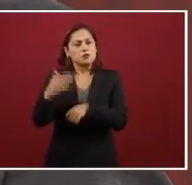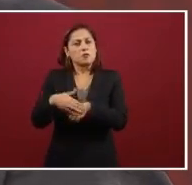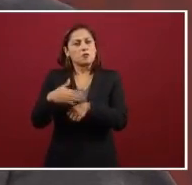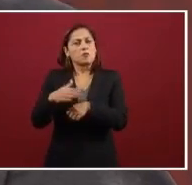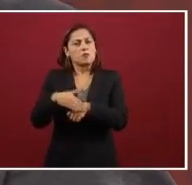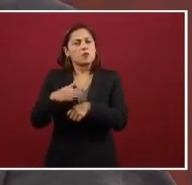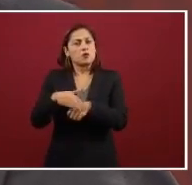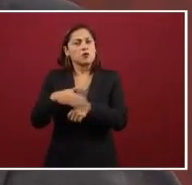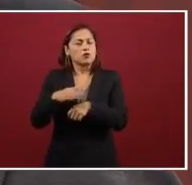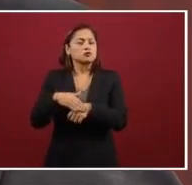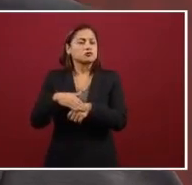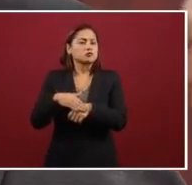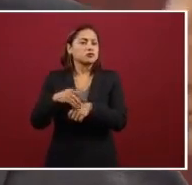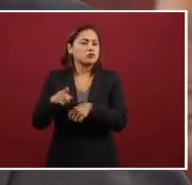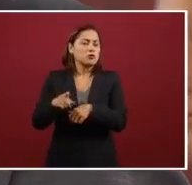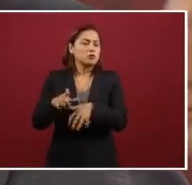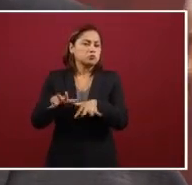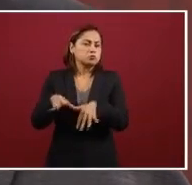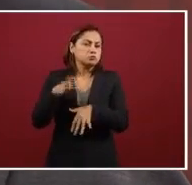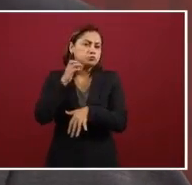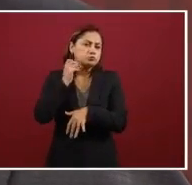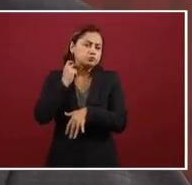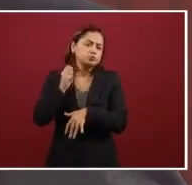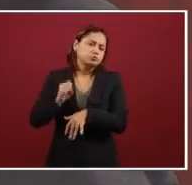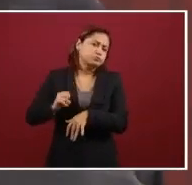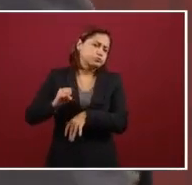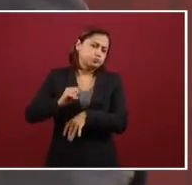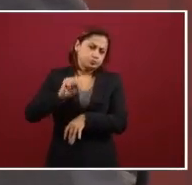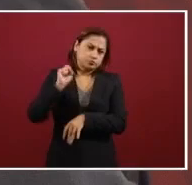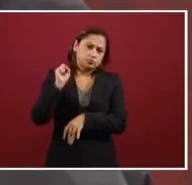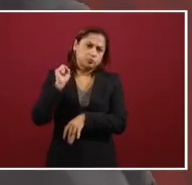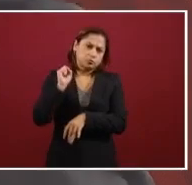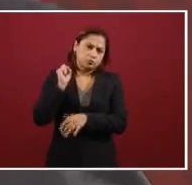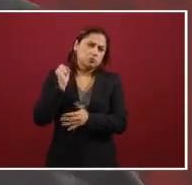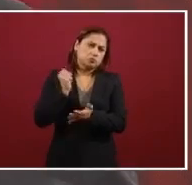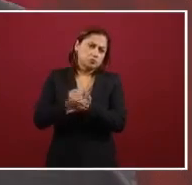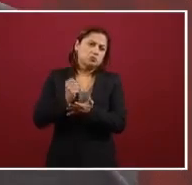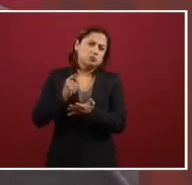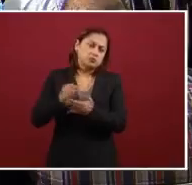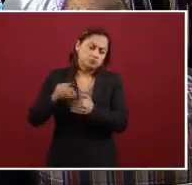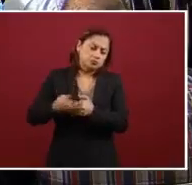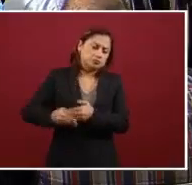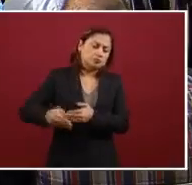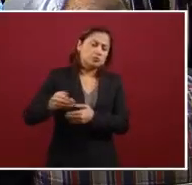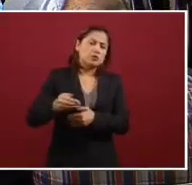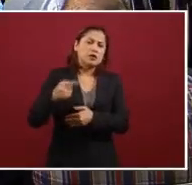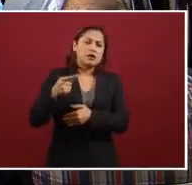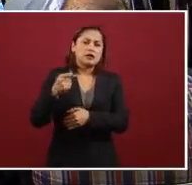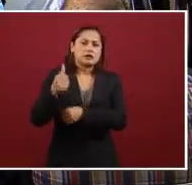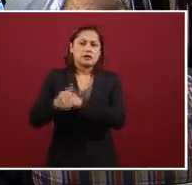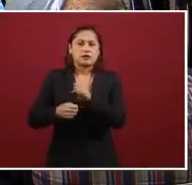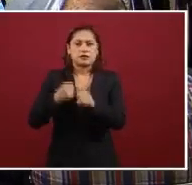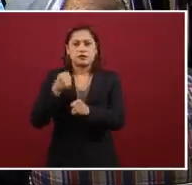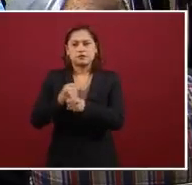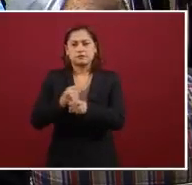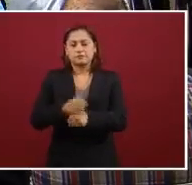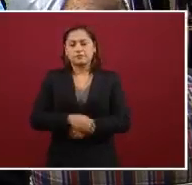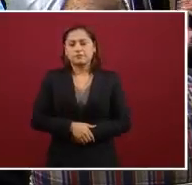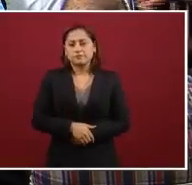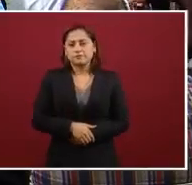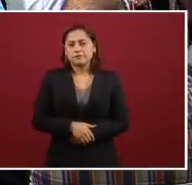ese rubro y ese monto a lo largo de todo el sexenio. Sí, por favor.